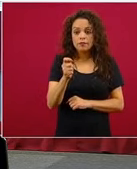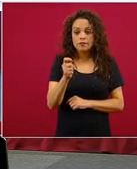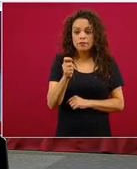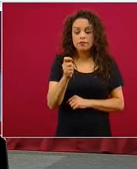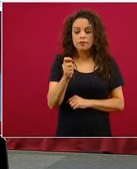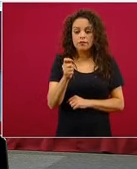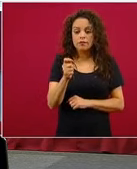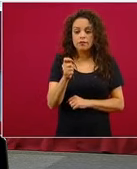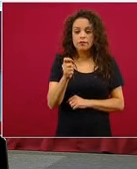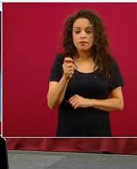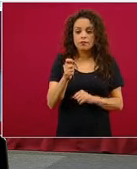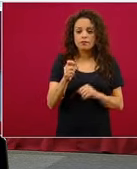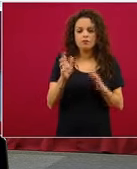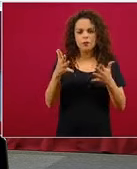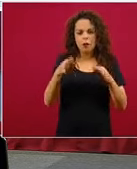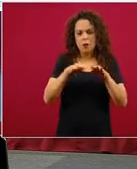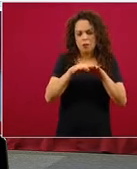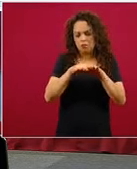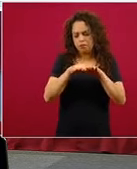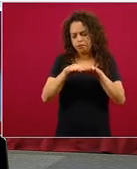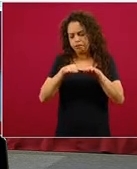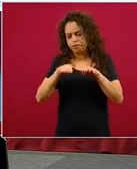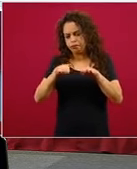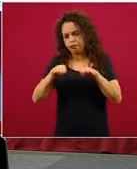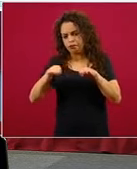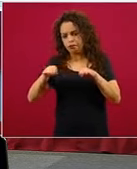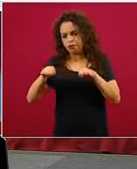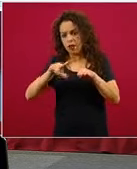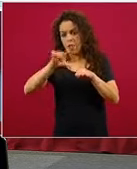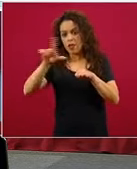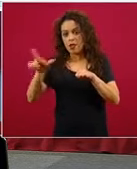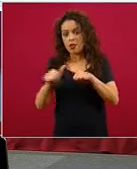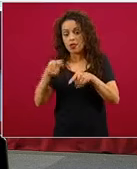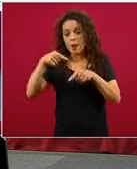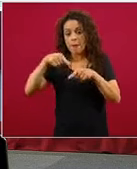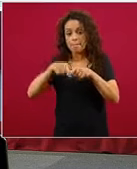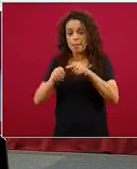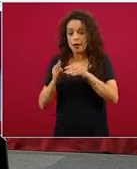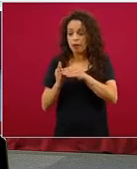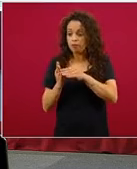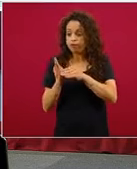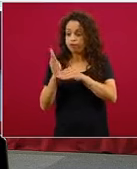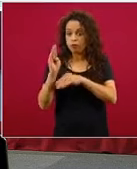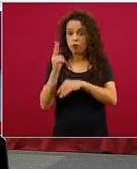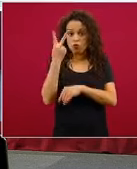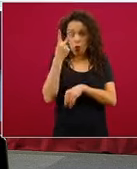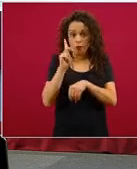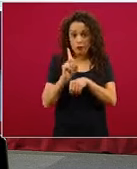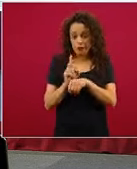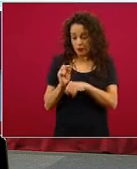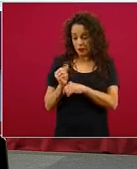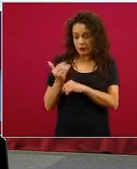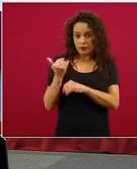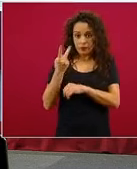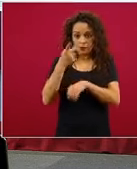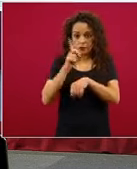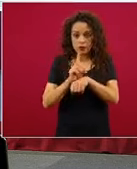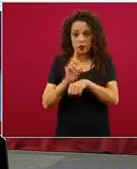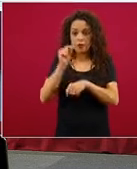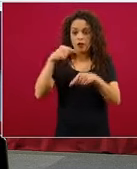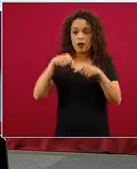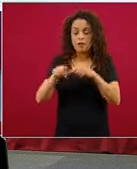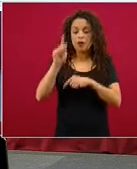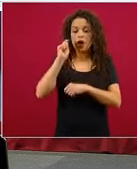estuvo plana, estuvo más o menos como en una meseta, pero inclusive en los últimos 2 días, exactamente en los últimos 2